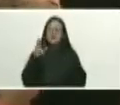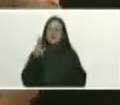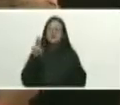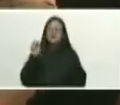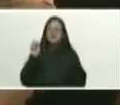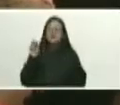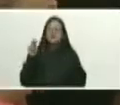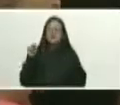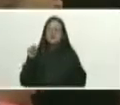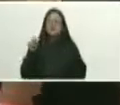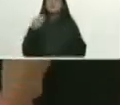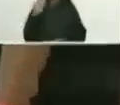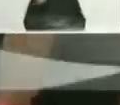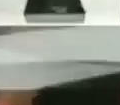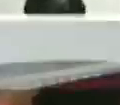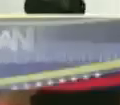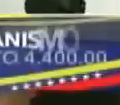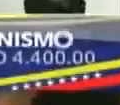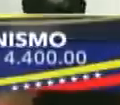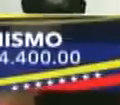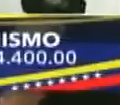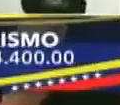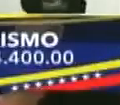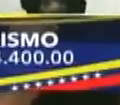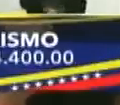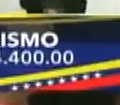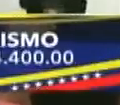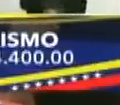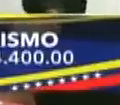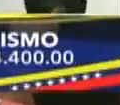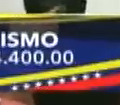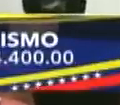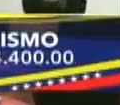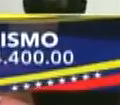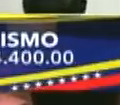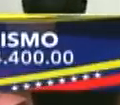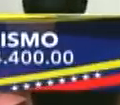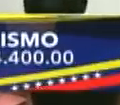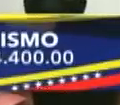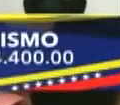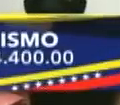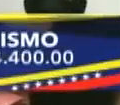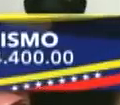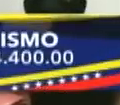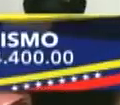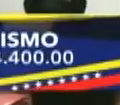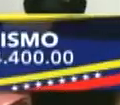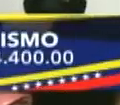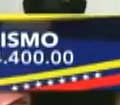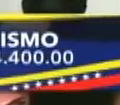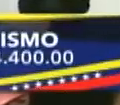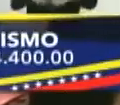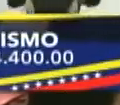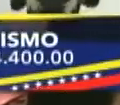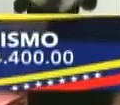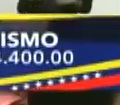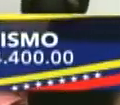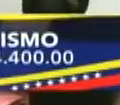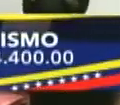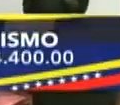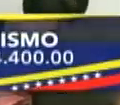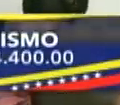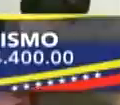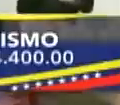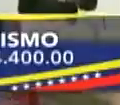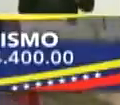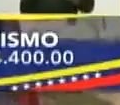Agradecido con todos, nosotros somos de Castornio del Río, nosotros tuvimos pérdida total. Bueno, emocionado con todo esto,